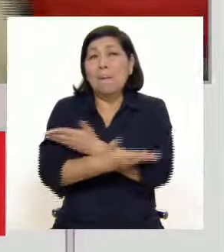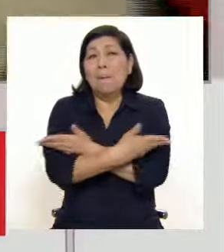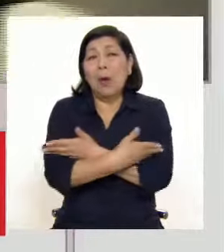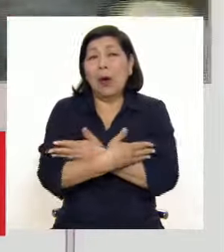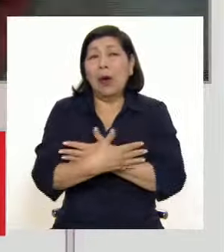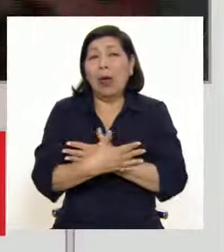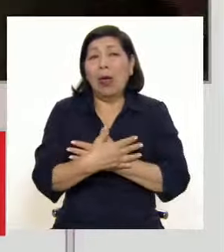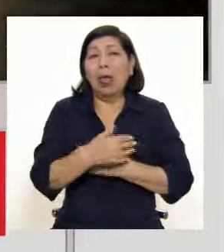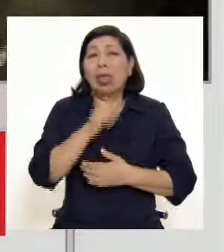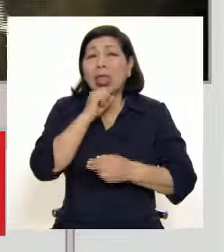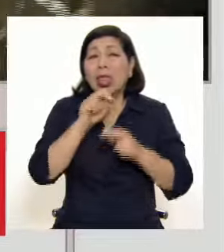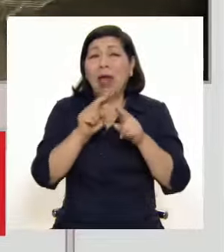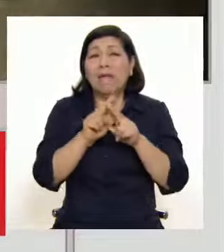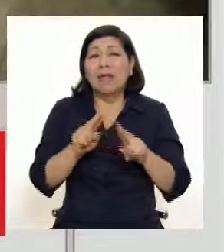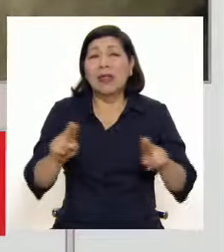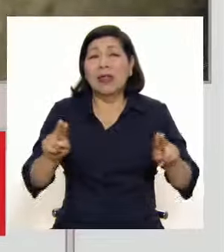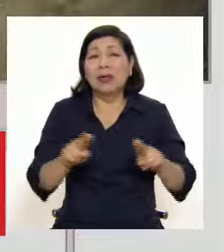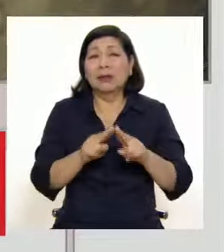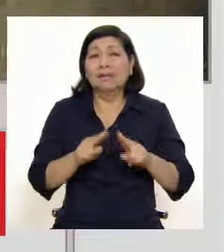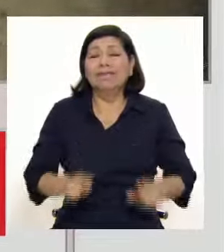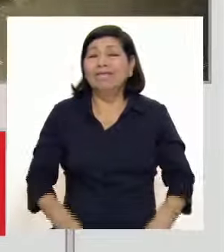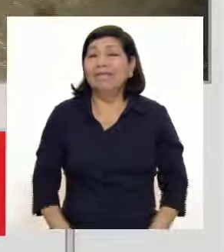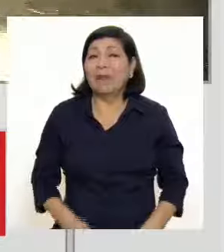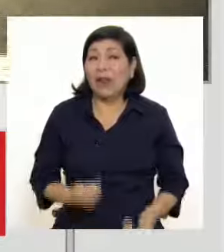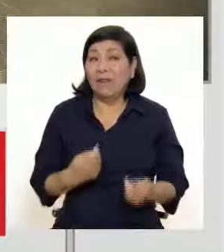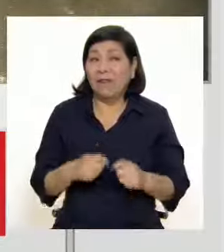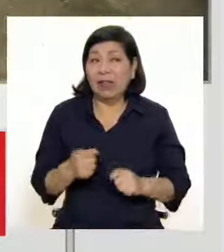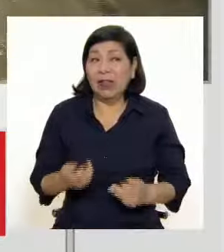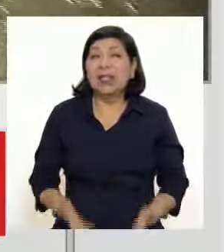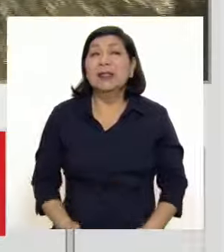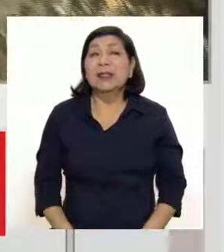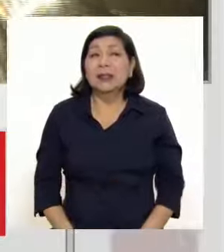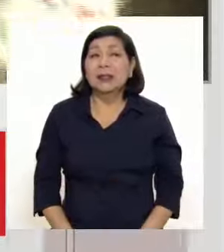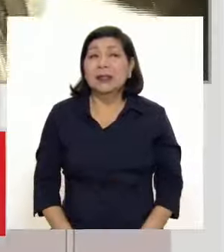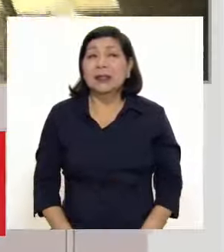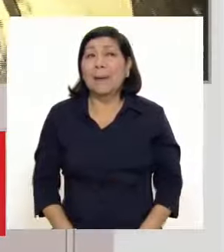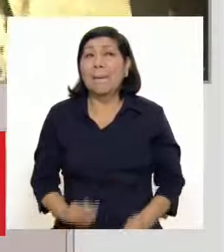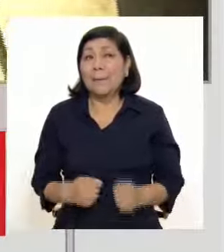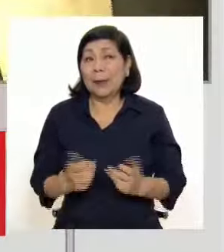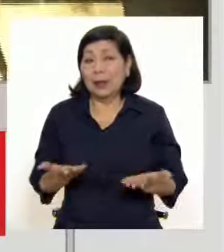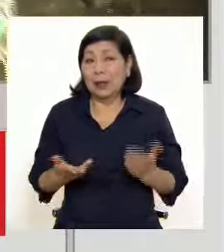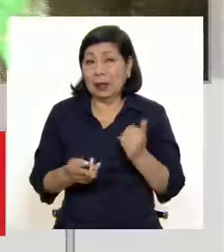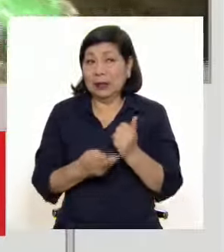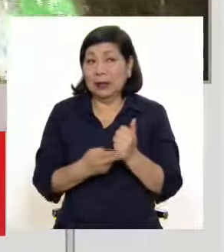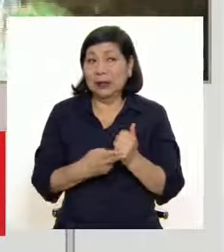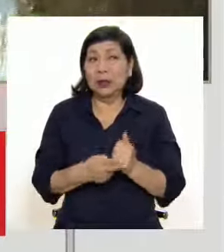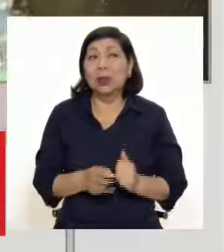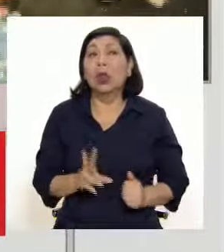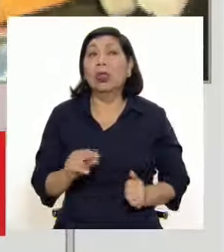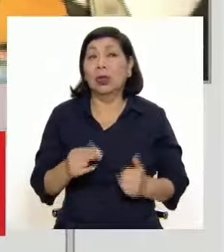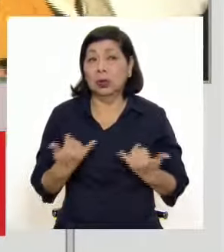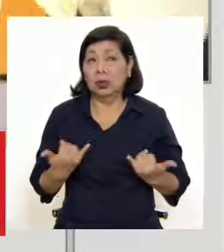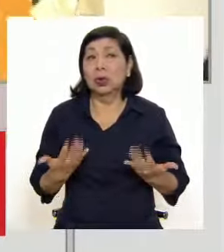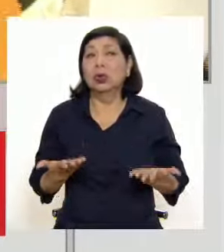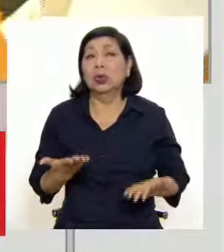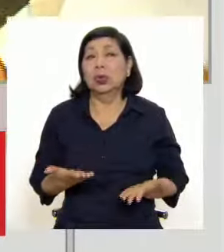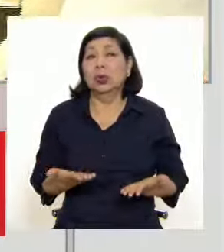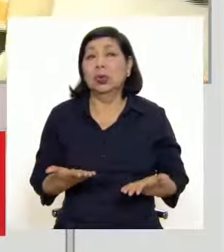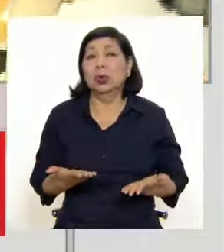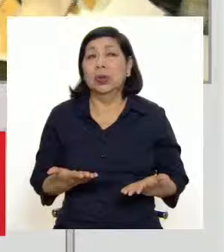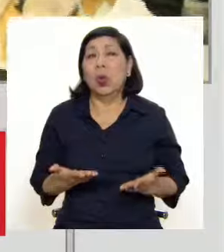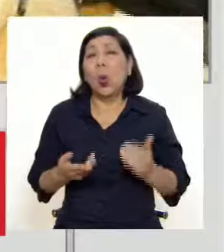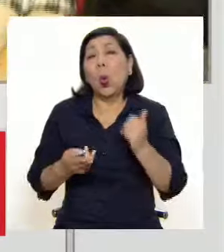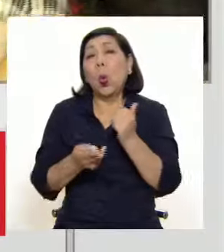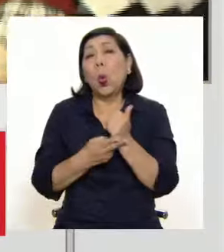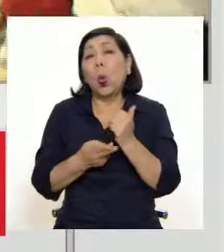todo eso quemado. ¿Esto iba a ser comercializado con qué finalidad? ¿Esto era un depósito? Es decir, como un pequeño